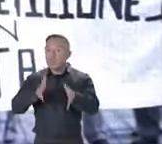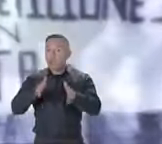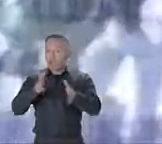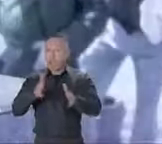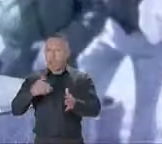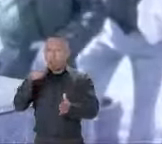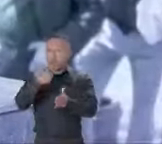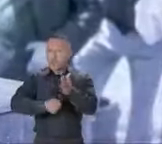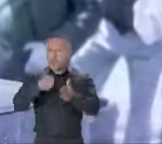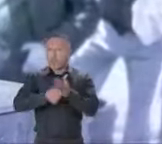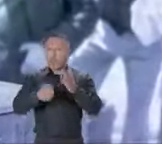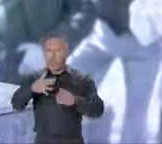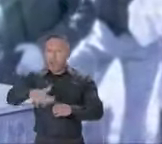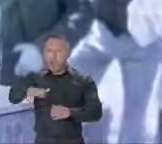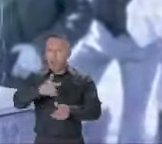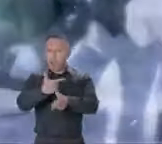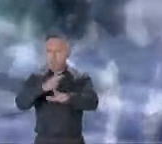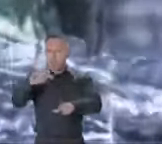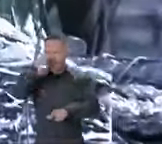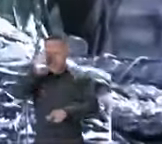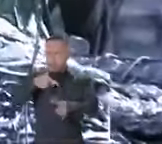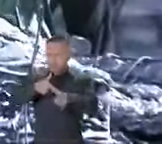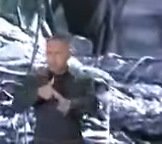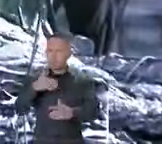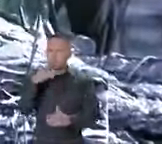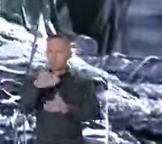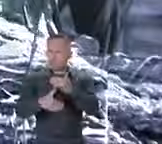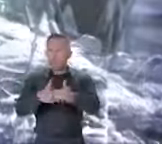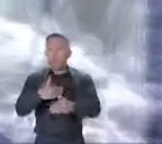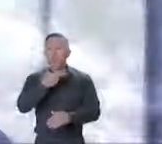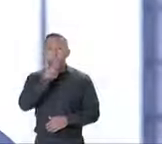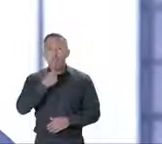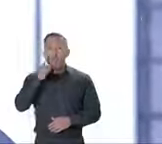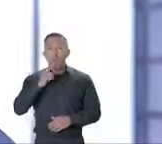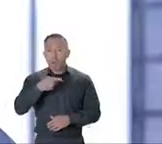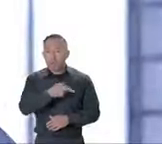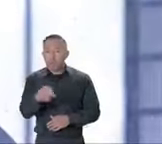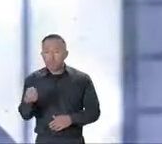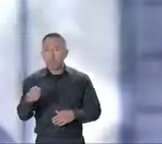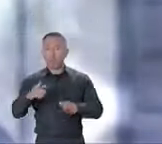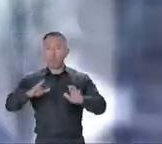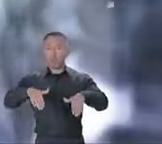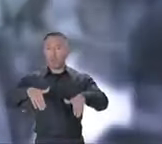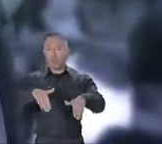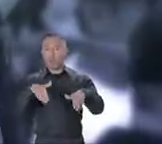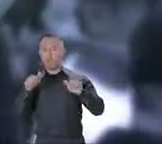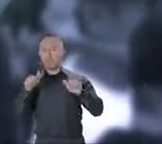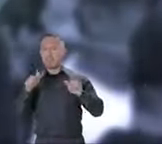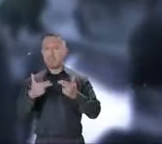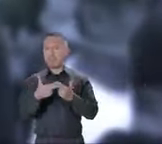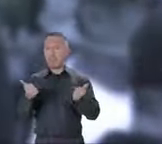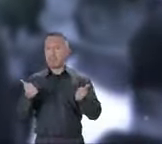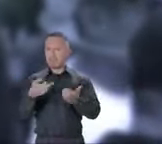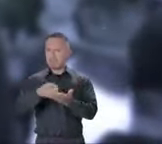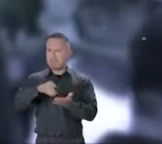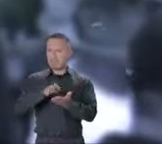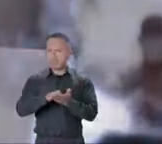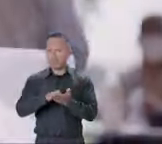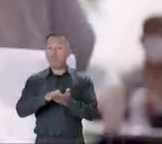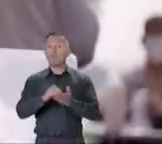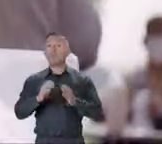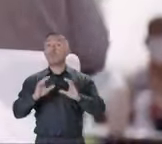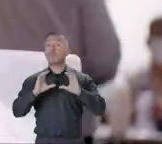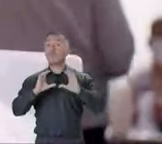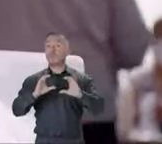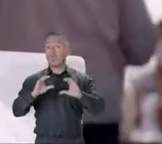Cuando llegó la hora de luchar por la libertad y hacer que México siguiera adelante, ninguna de ellas, ninguno de ellos se echó para atrás. Con